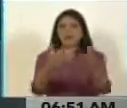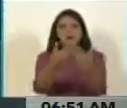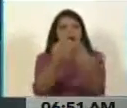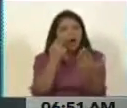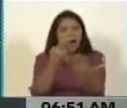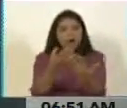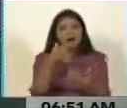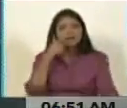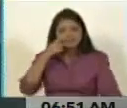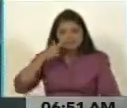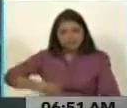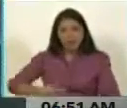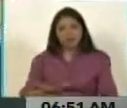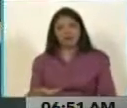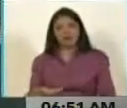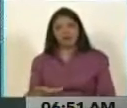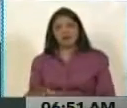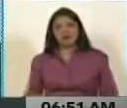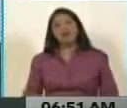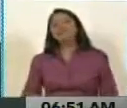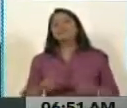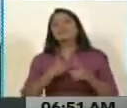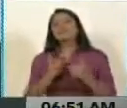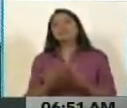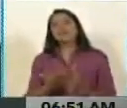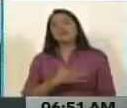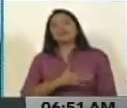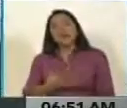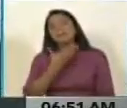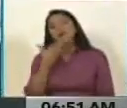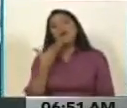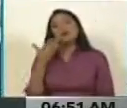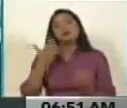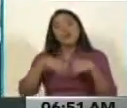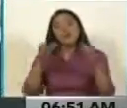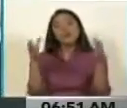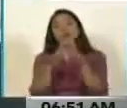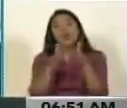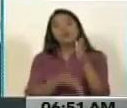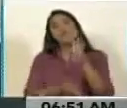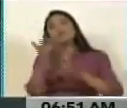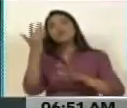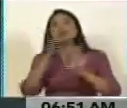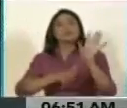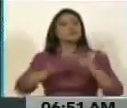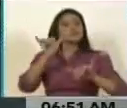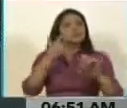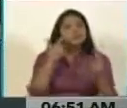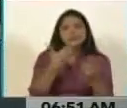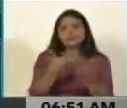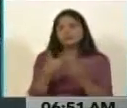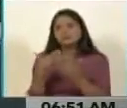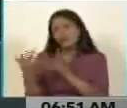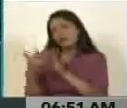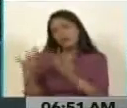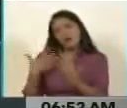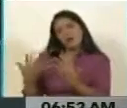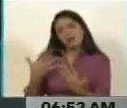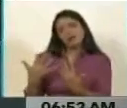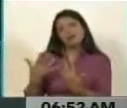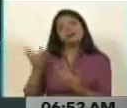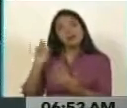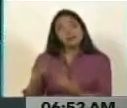como singularidad cultural. Y entonces apostamos a que nuestras agrupaciones salgan, que nuestras agrupaciones tejan relaciones y también a